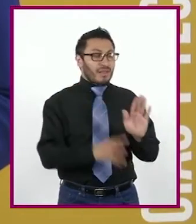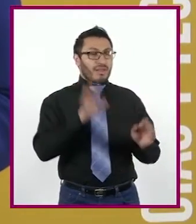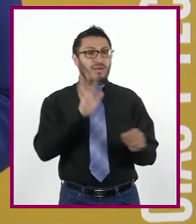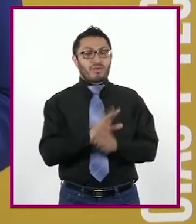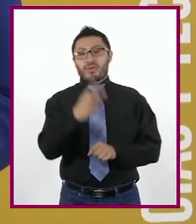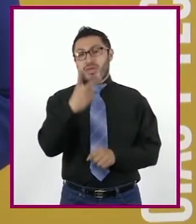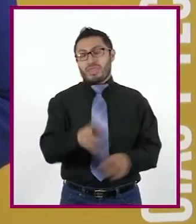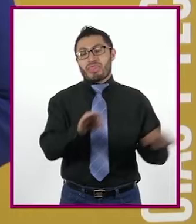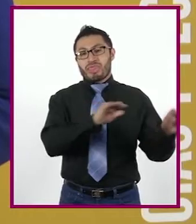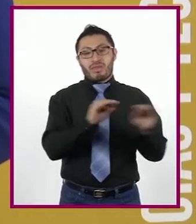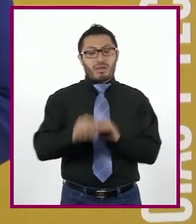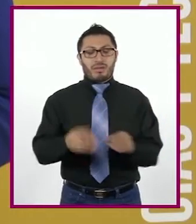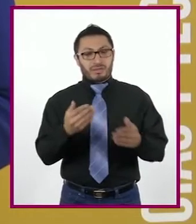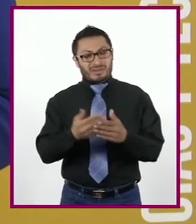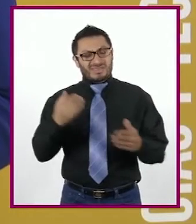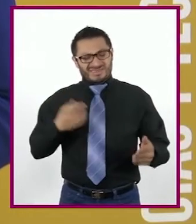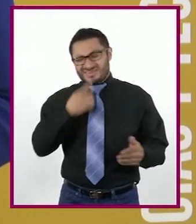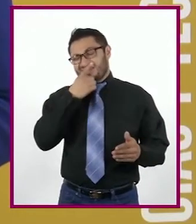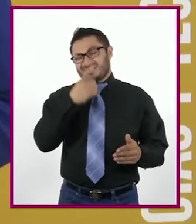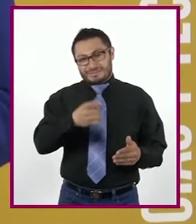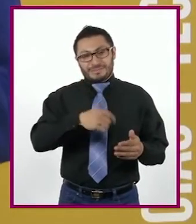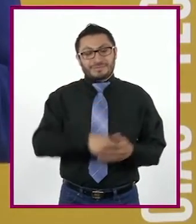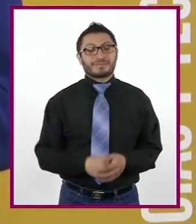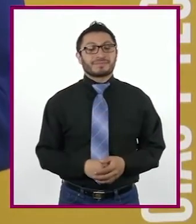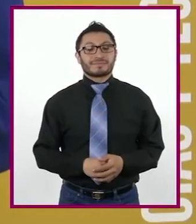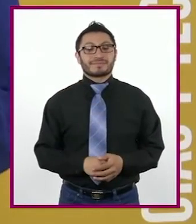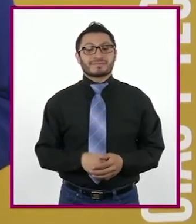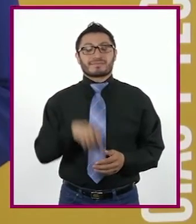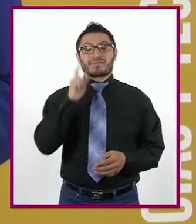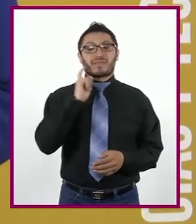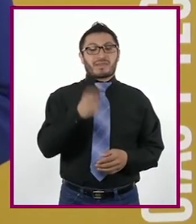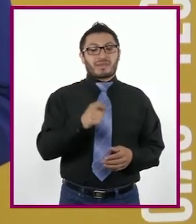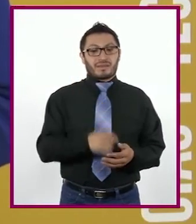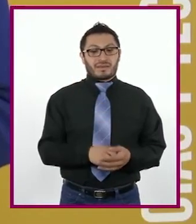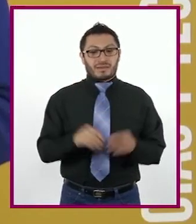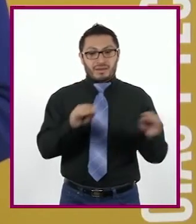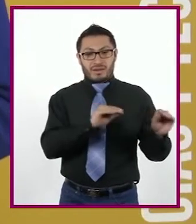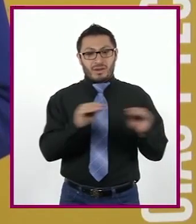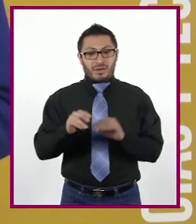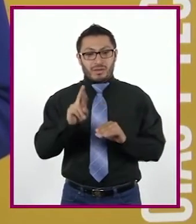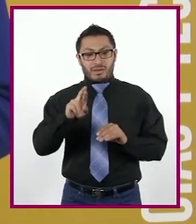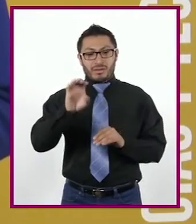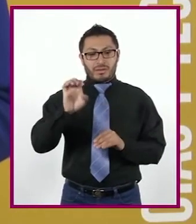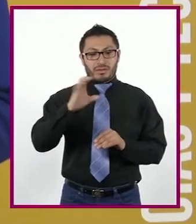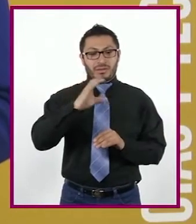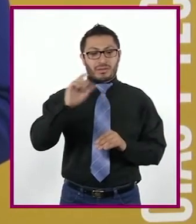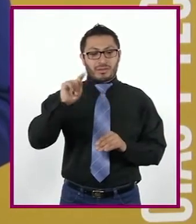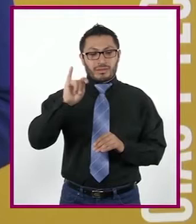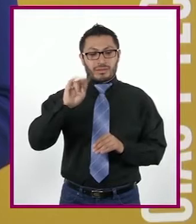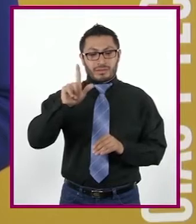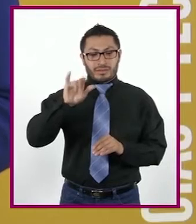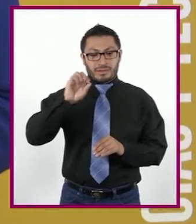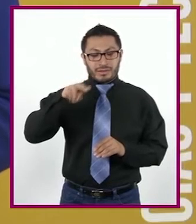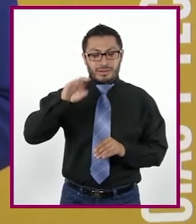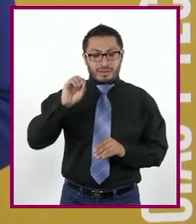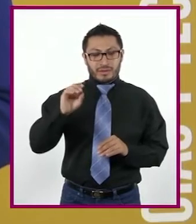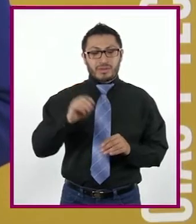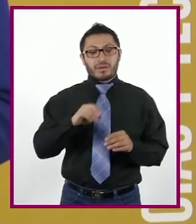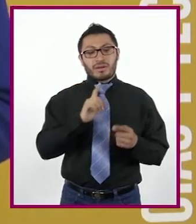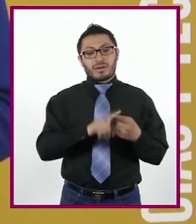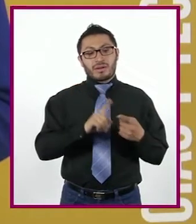dos movimientos mencionados al inicio de la sesión, es decir, movimiento rectilíneo uniforme y